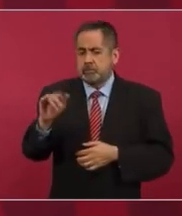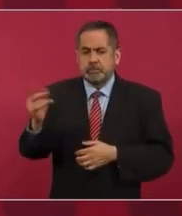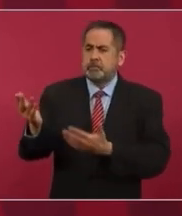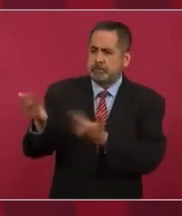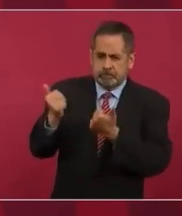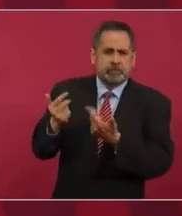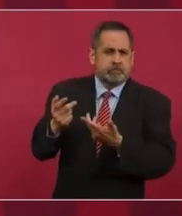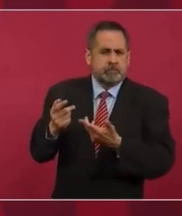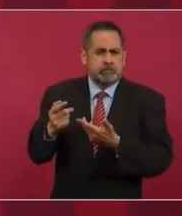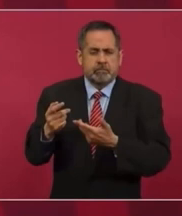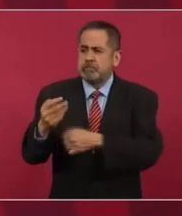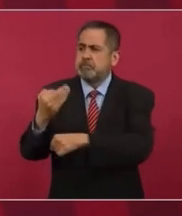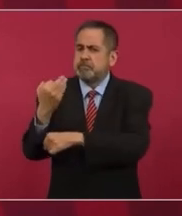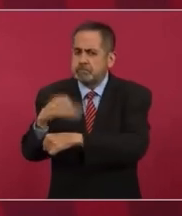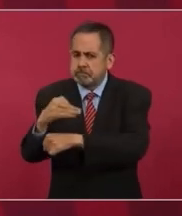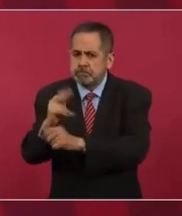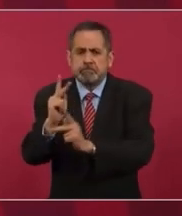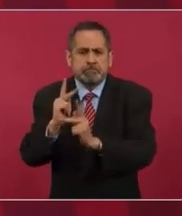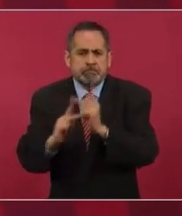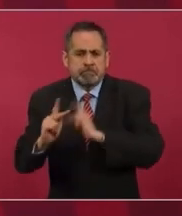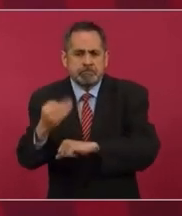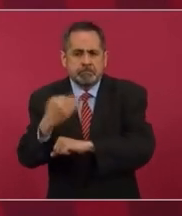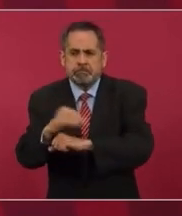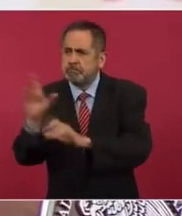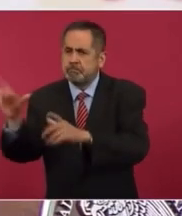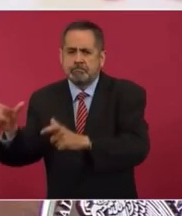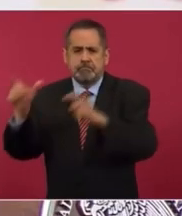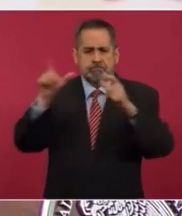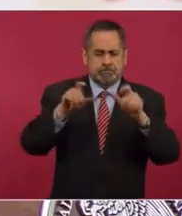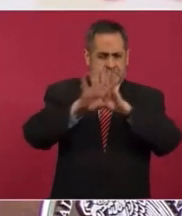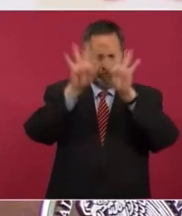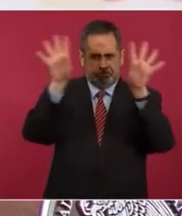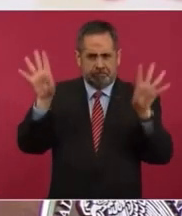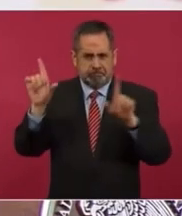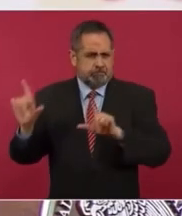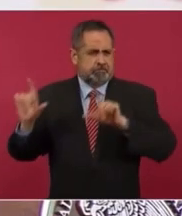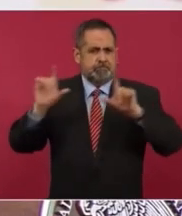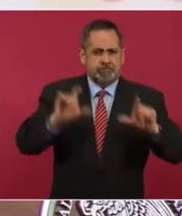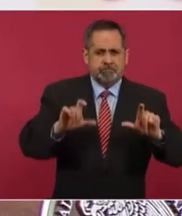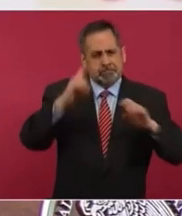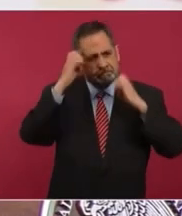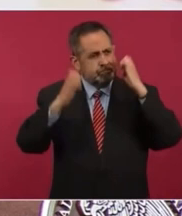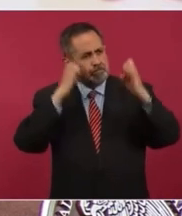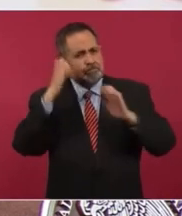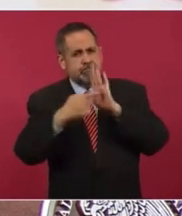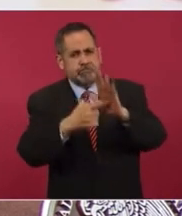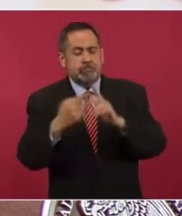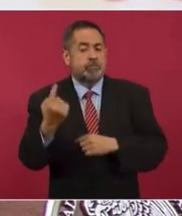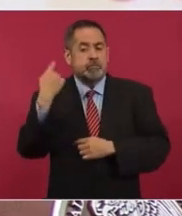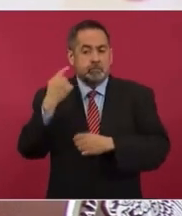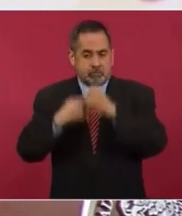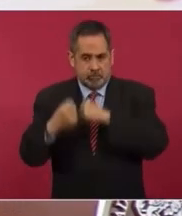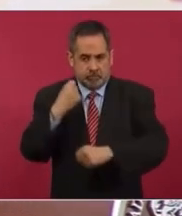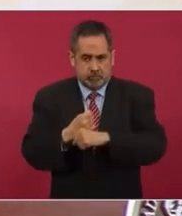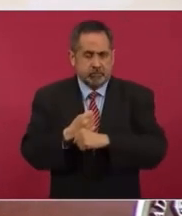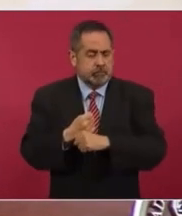enviaran temporalmente el penacho para una exposición el año pasado, que